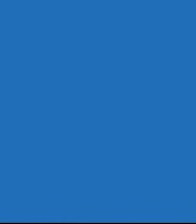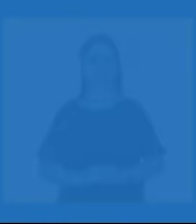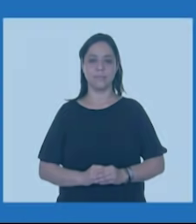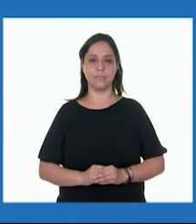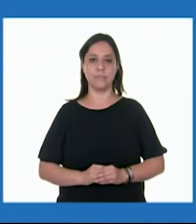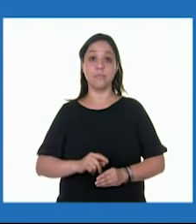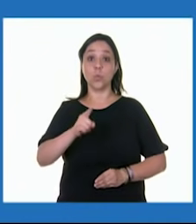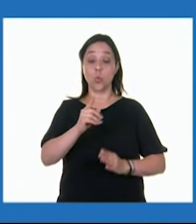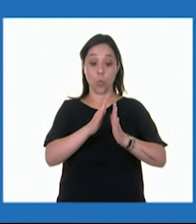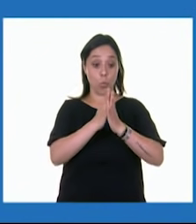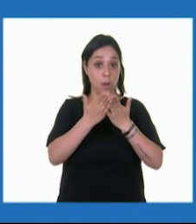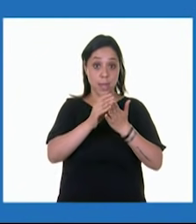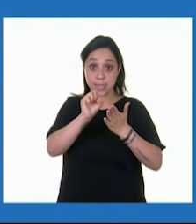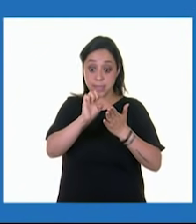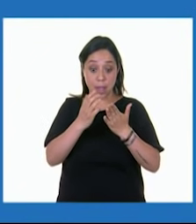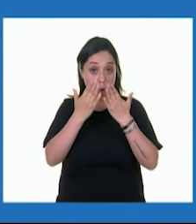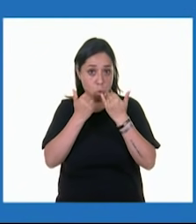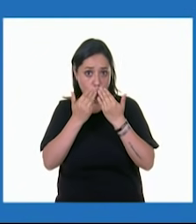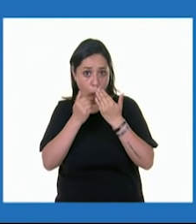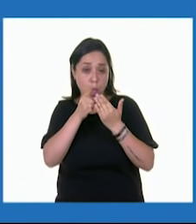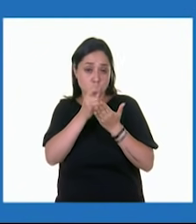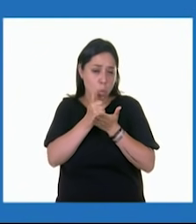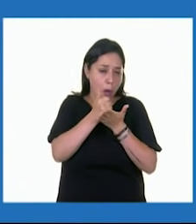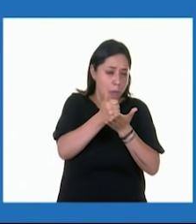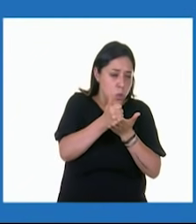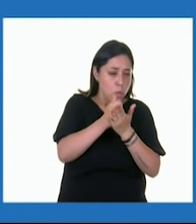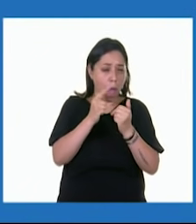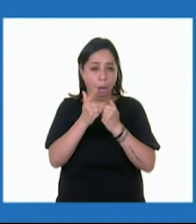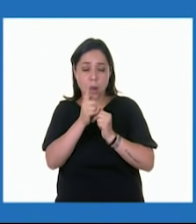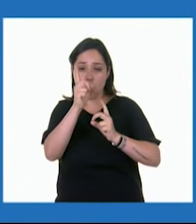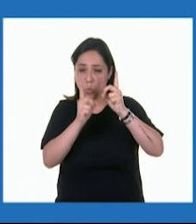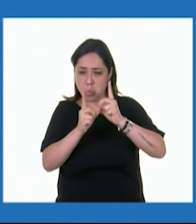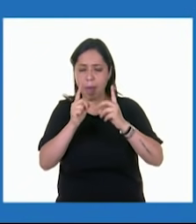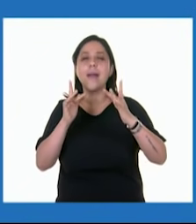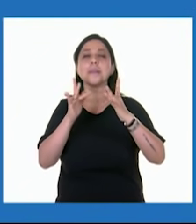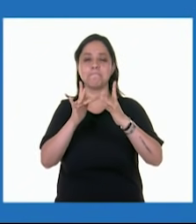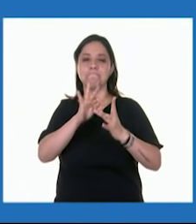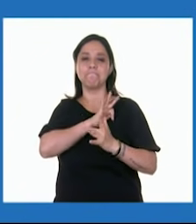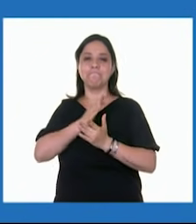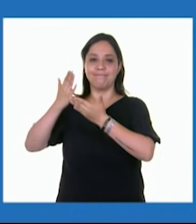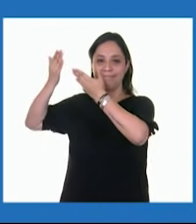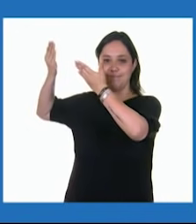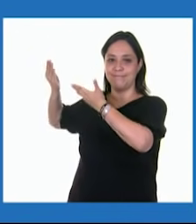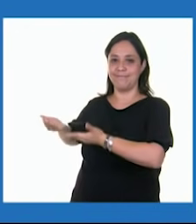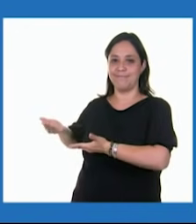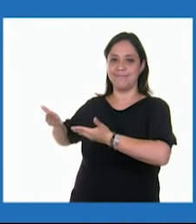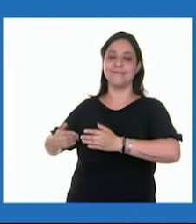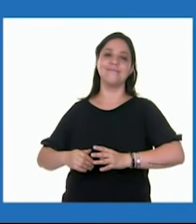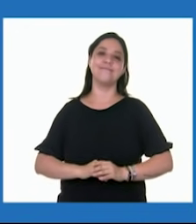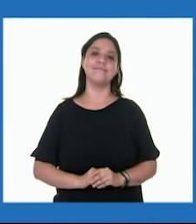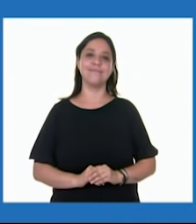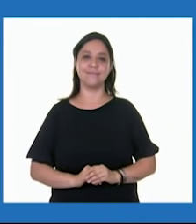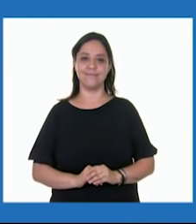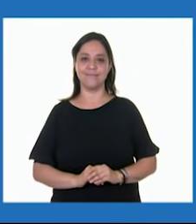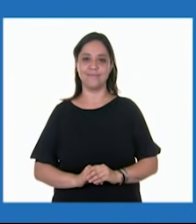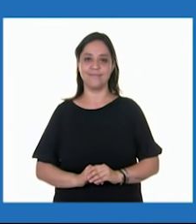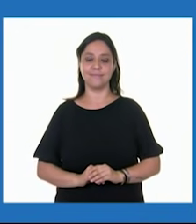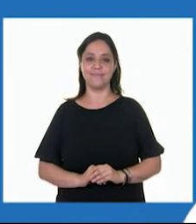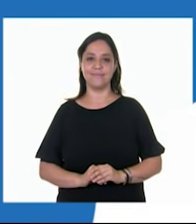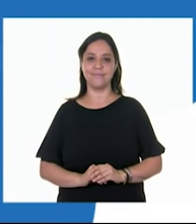Si no tienes el libro de texto o necesitas ayuda para resolver tus dudas, contáctanos.